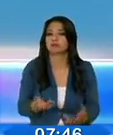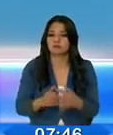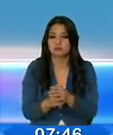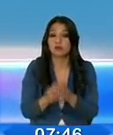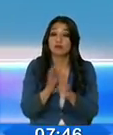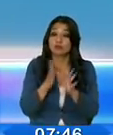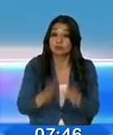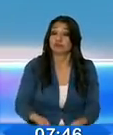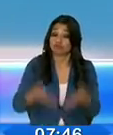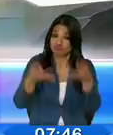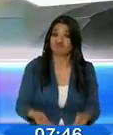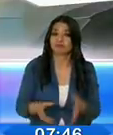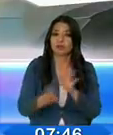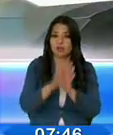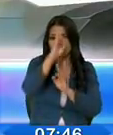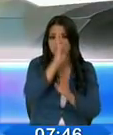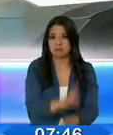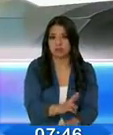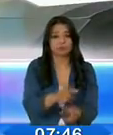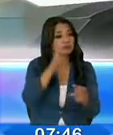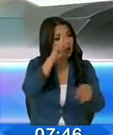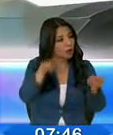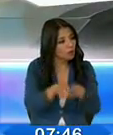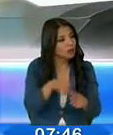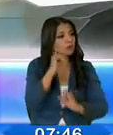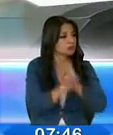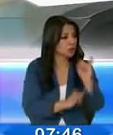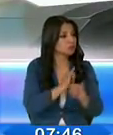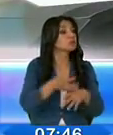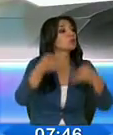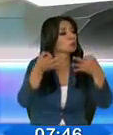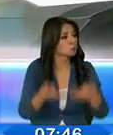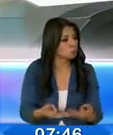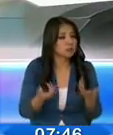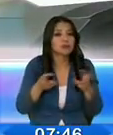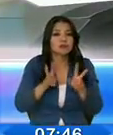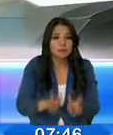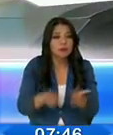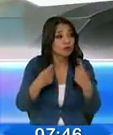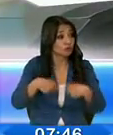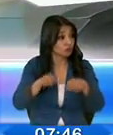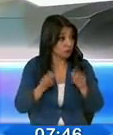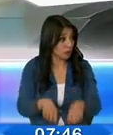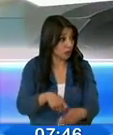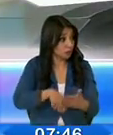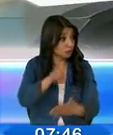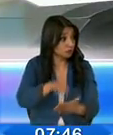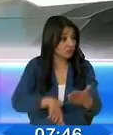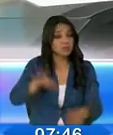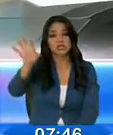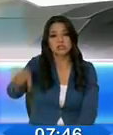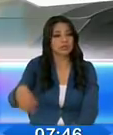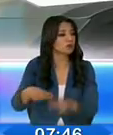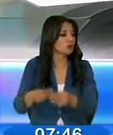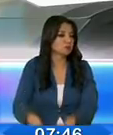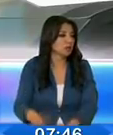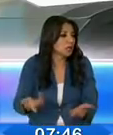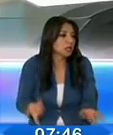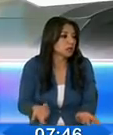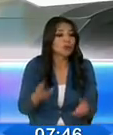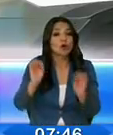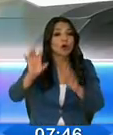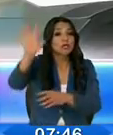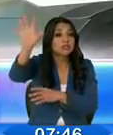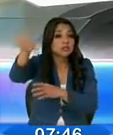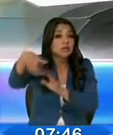funcionarios cumplieran con la ley, cumplieran con los tratados internacionales y sobre todo con los contratos, el Estado ecuatoriano no se vería demandado.